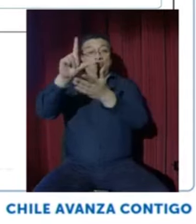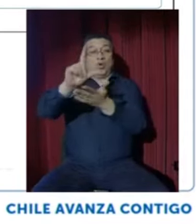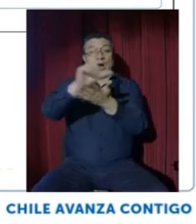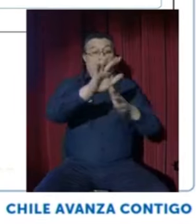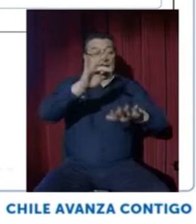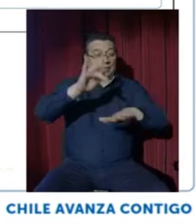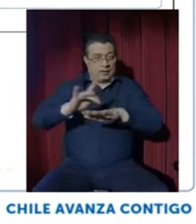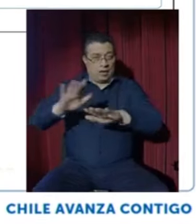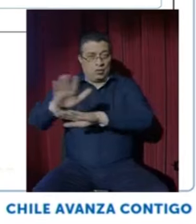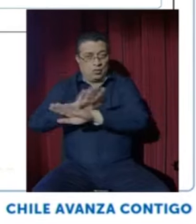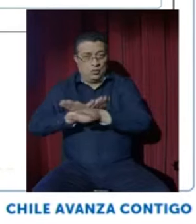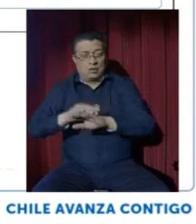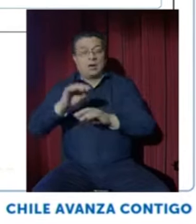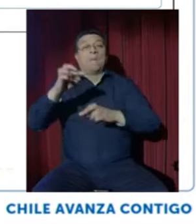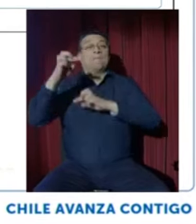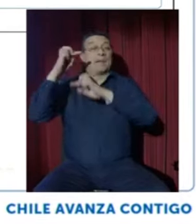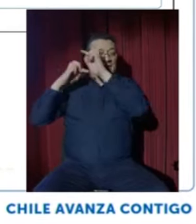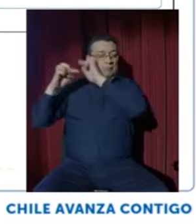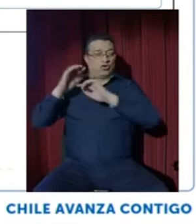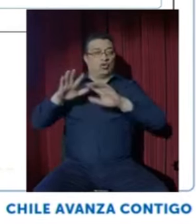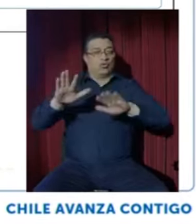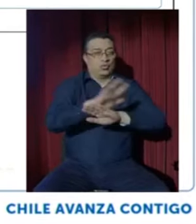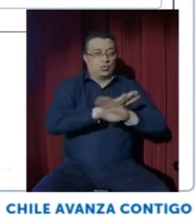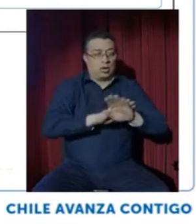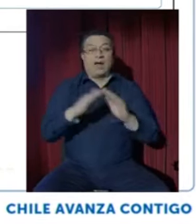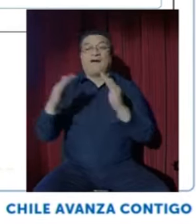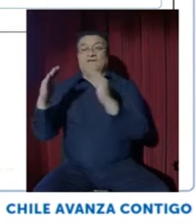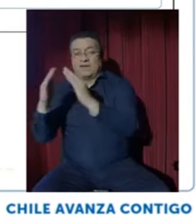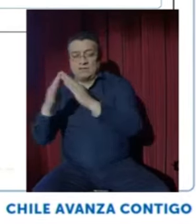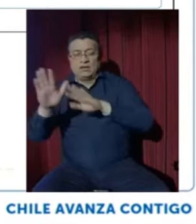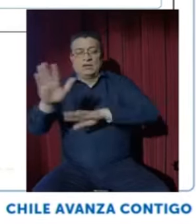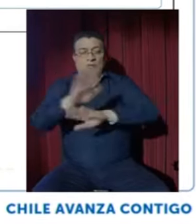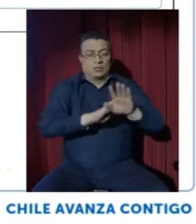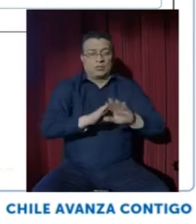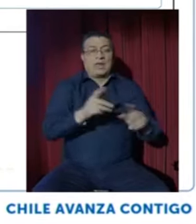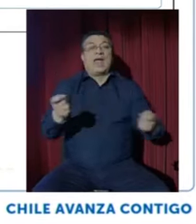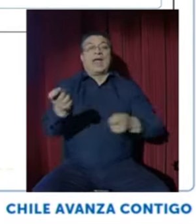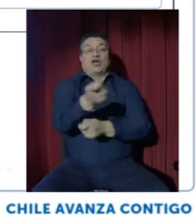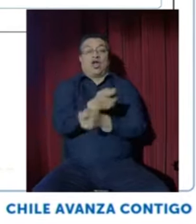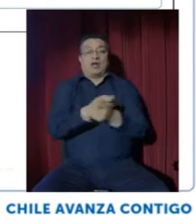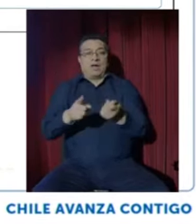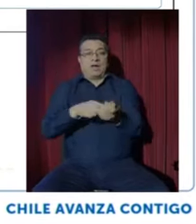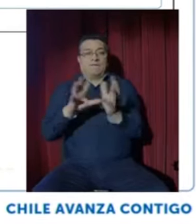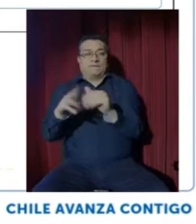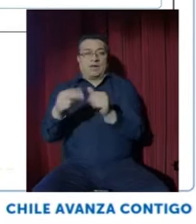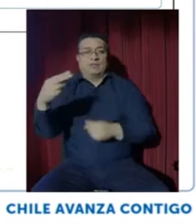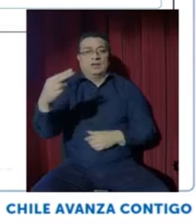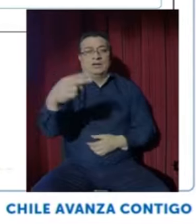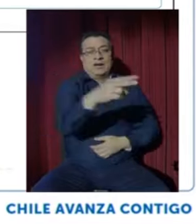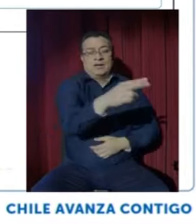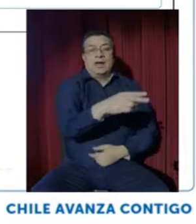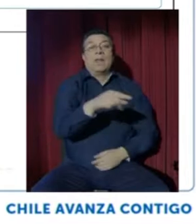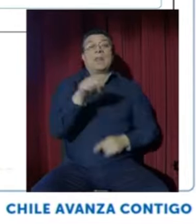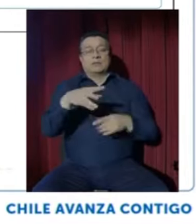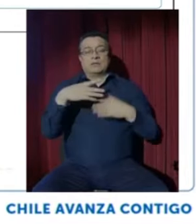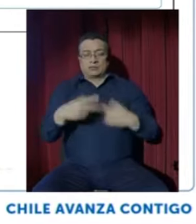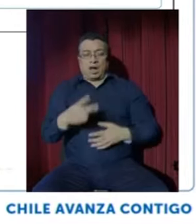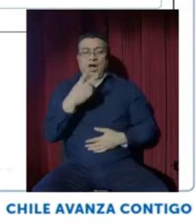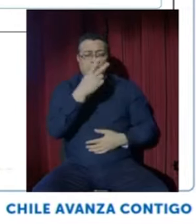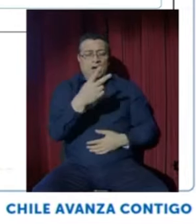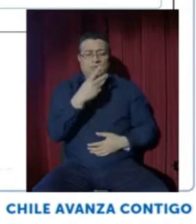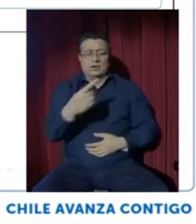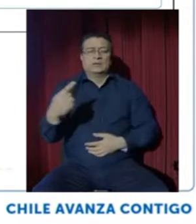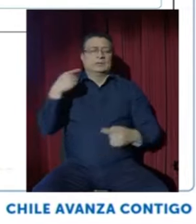cuidado del patrimonio y también del de las viviendas y de de la economía familiares ya ya vimos cómo nos